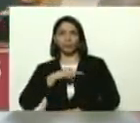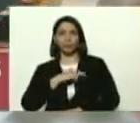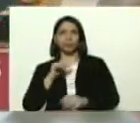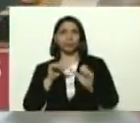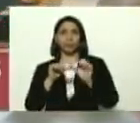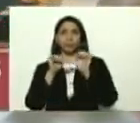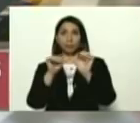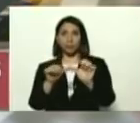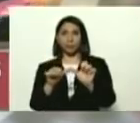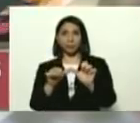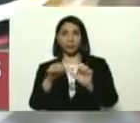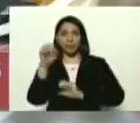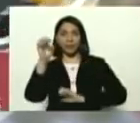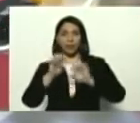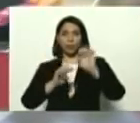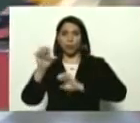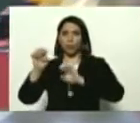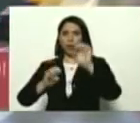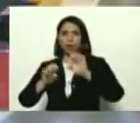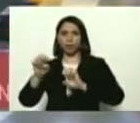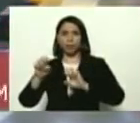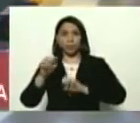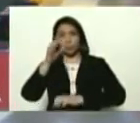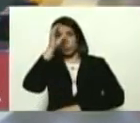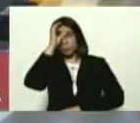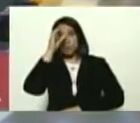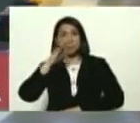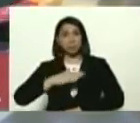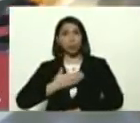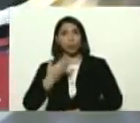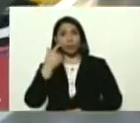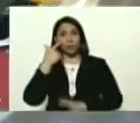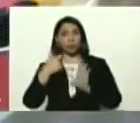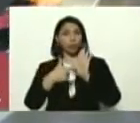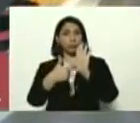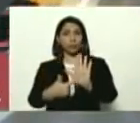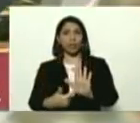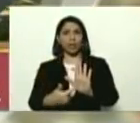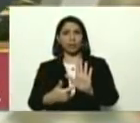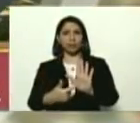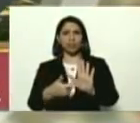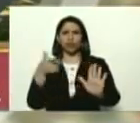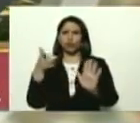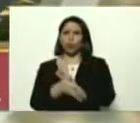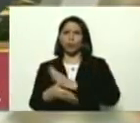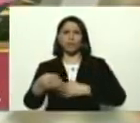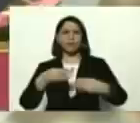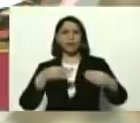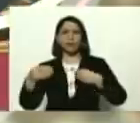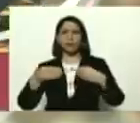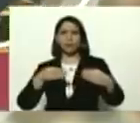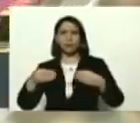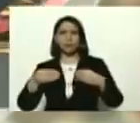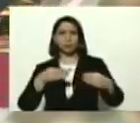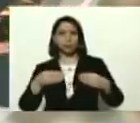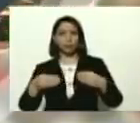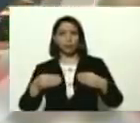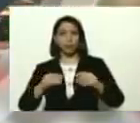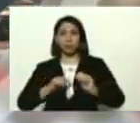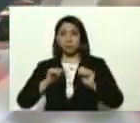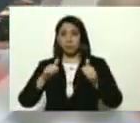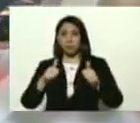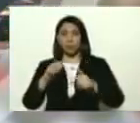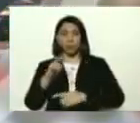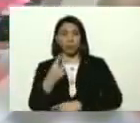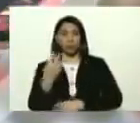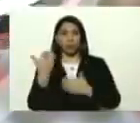seguiremos evaluando, no sé si has podido mostrar imágenes de lo que ha sido la flexibilización, el inicio de esta